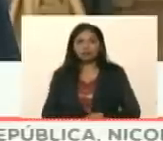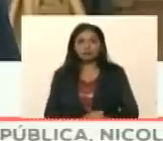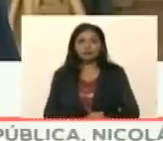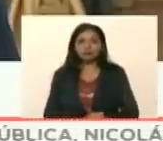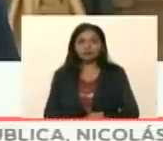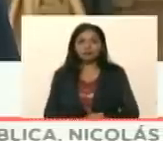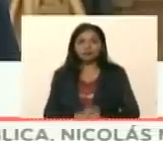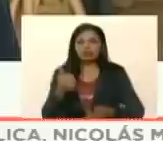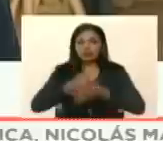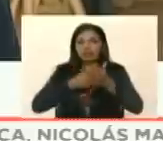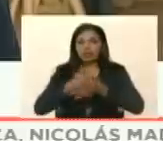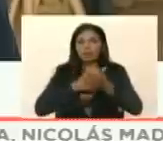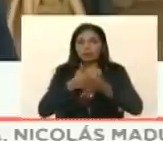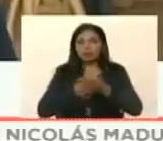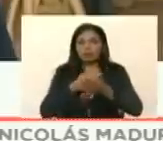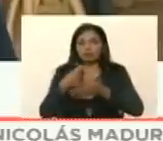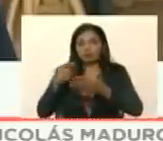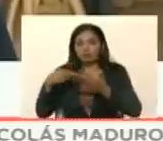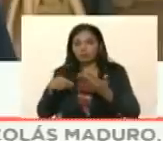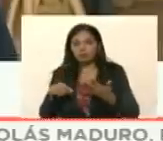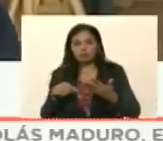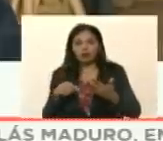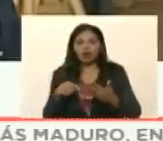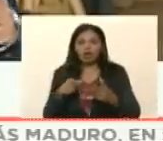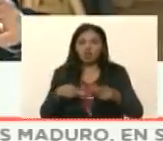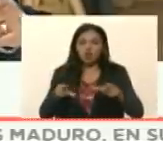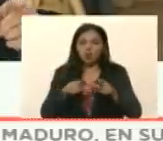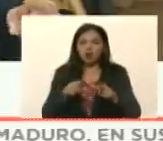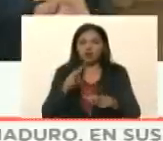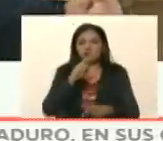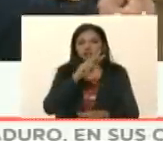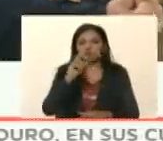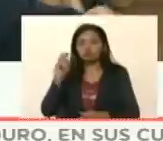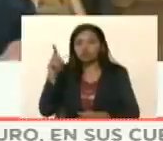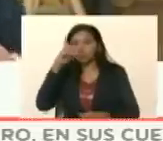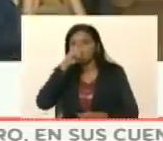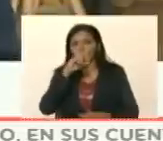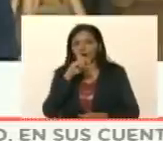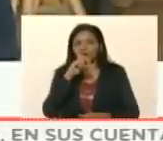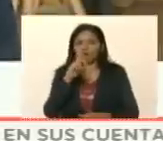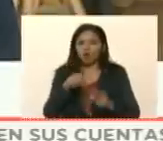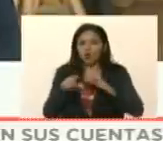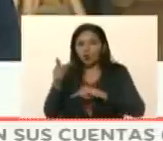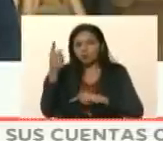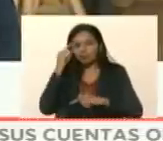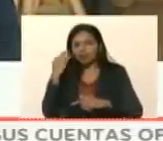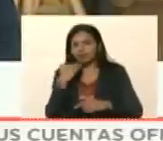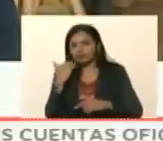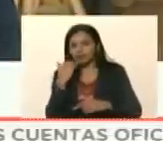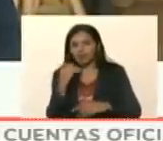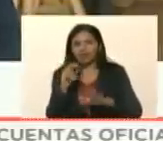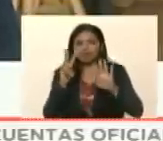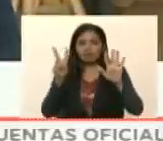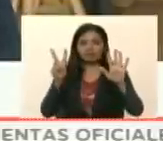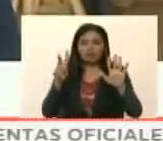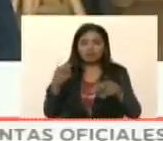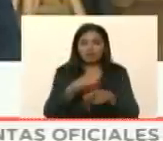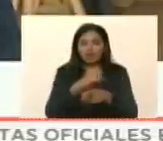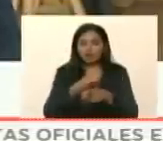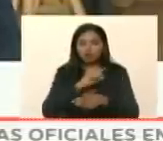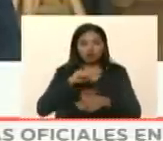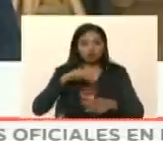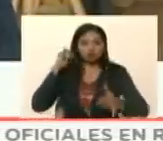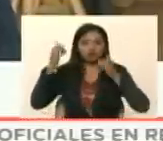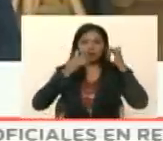de las batallas de Pantano de Vargas y Boyacá. 200 años, estamos en los días. El 7 de agosto vamos a hacer una